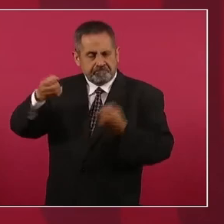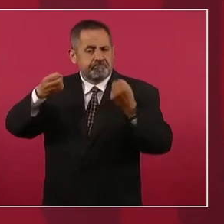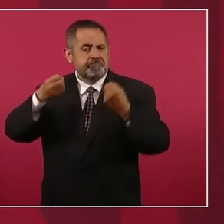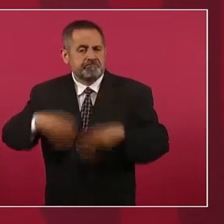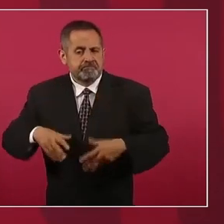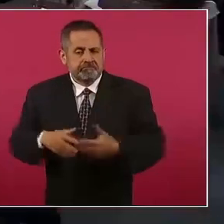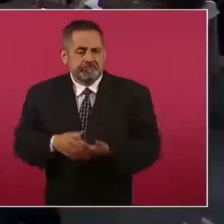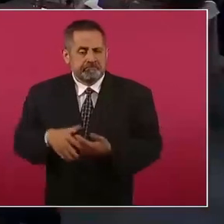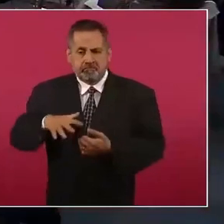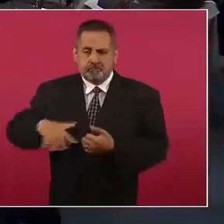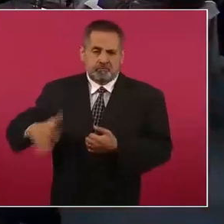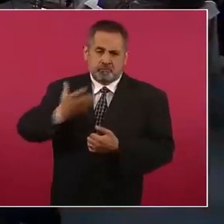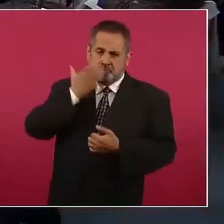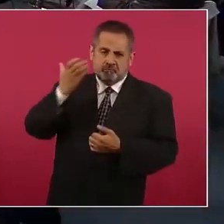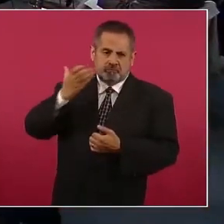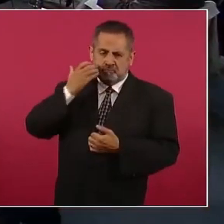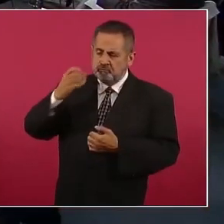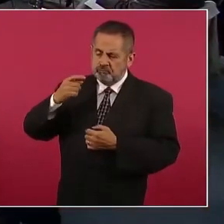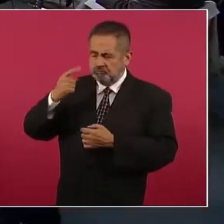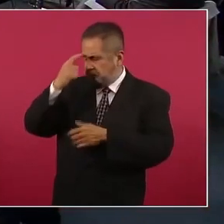a las creencias